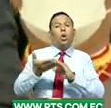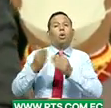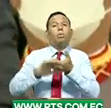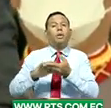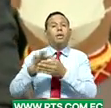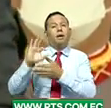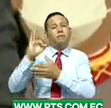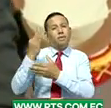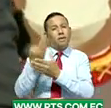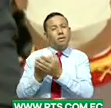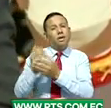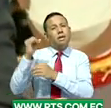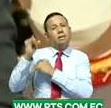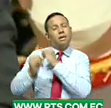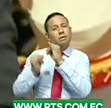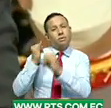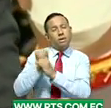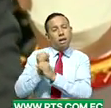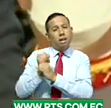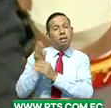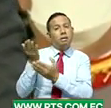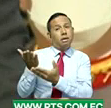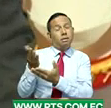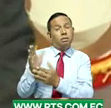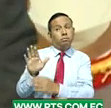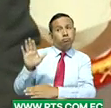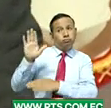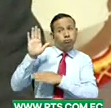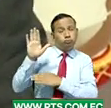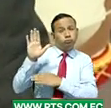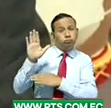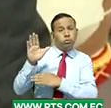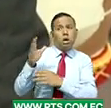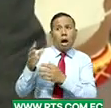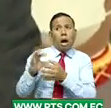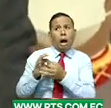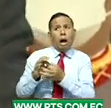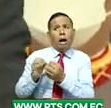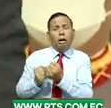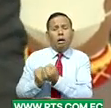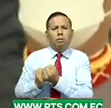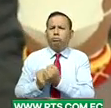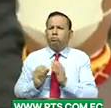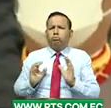internacional, sin compromisos ni ataduras.